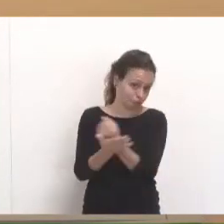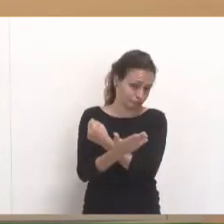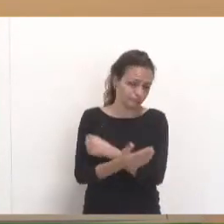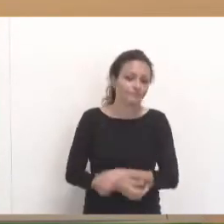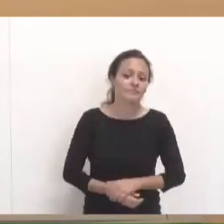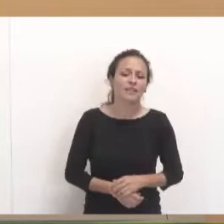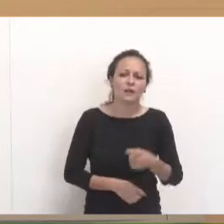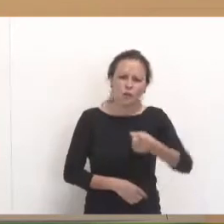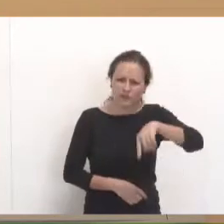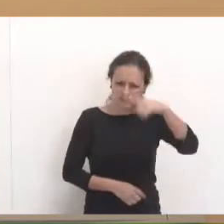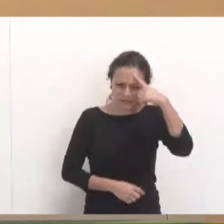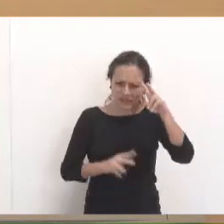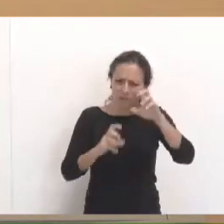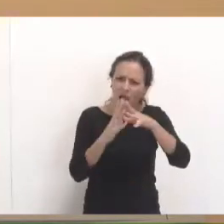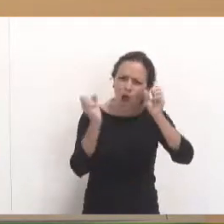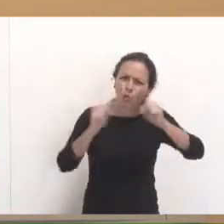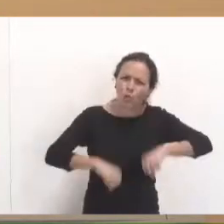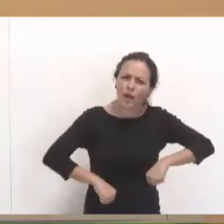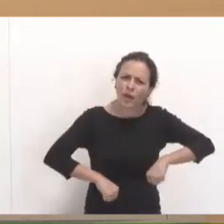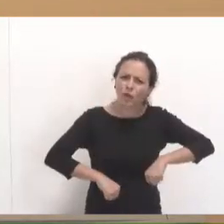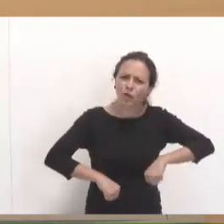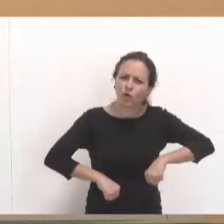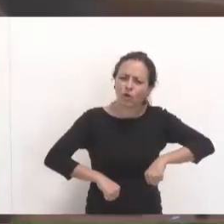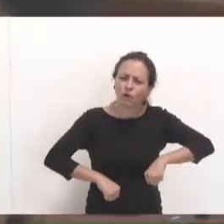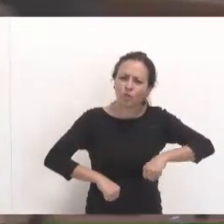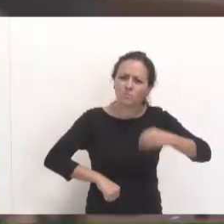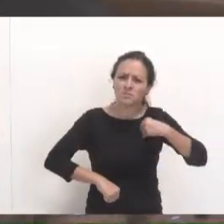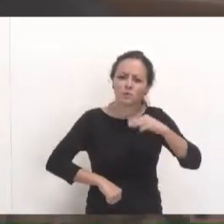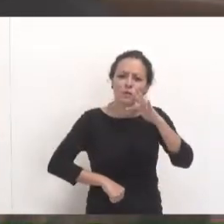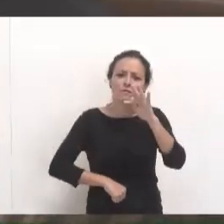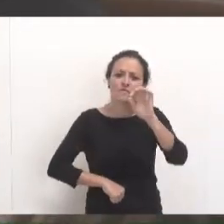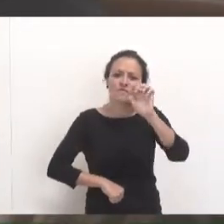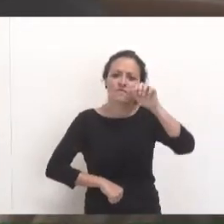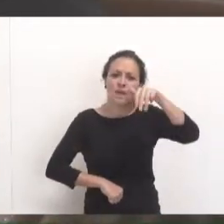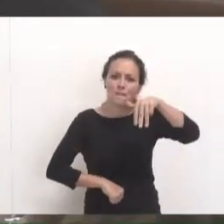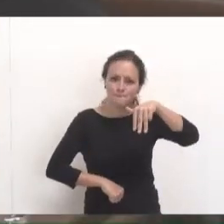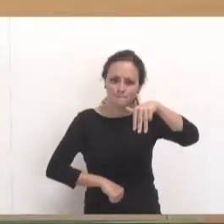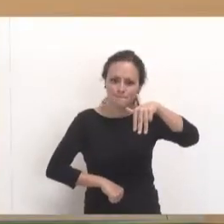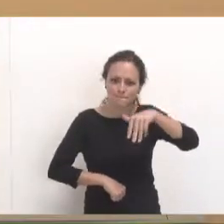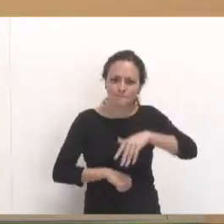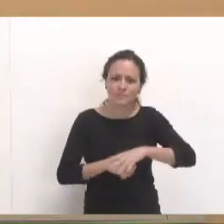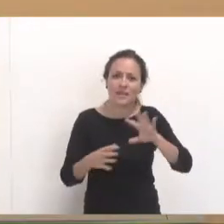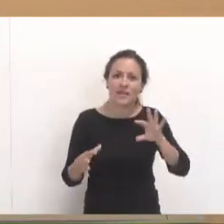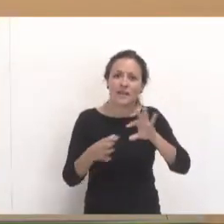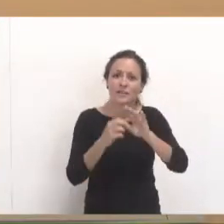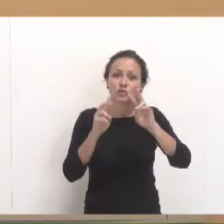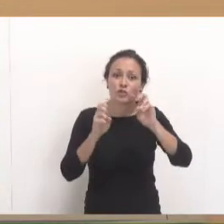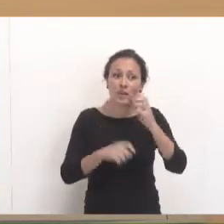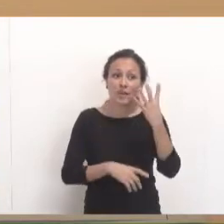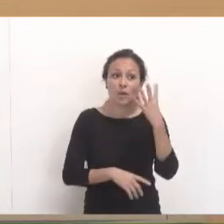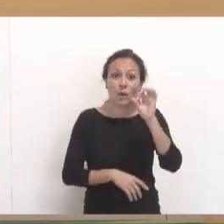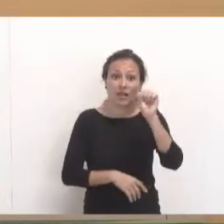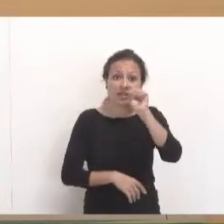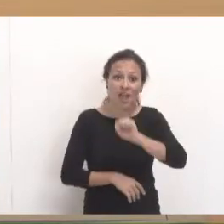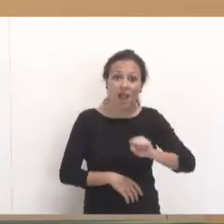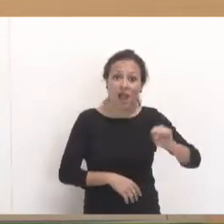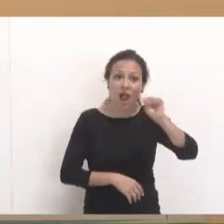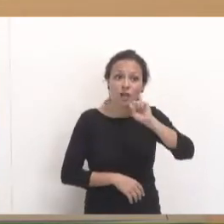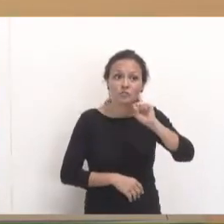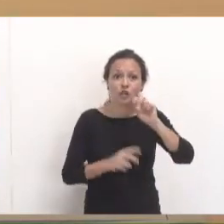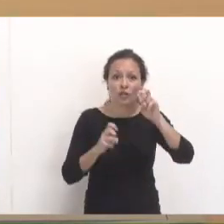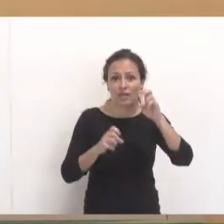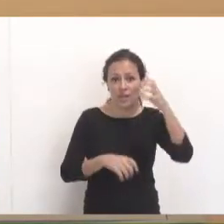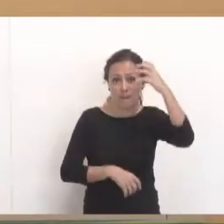Saben que es el acuerdo que presenta la FEMP en relación con los 40 años de democracia local. Lo mejor está por